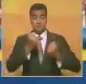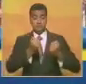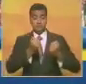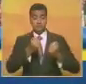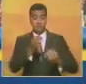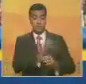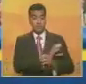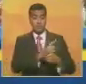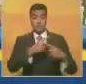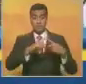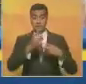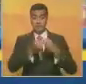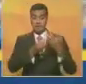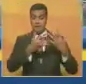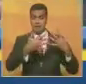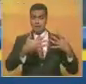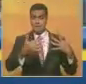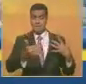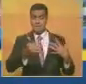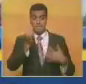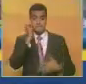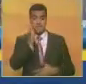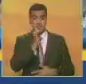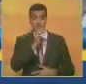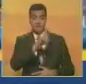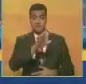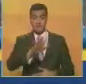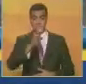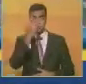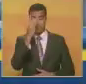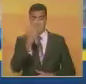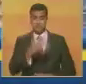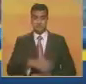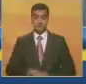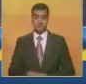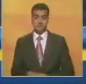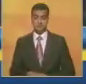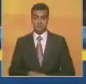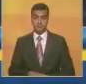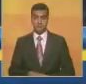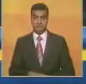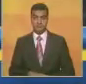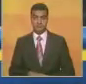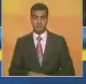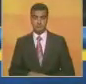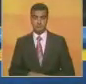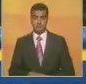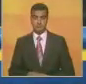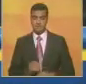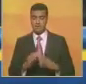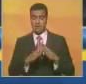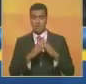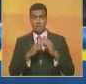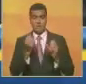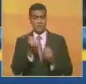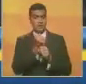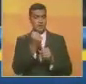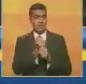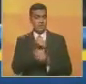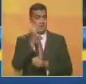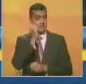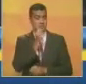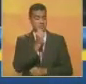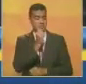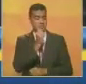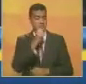otras actividades se extenderán hasta el próximo sábado 25 de febrero. Se desprende de toda la agenda que comenzará el día sábado